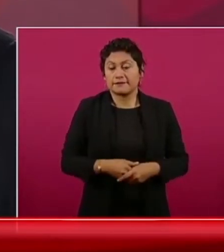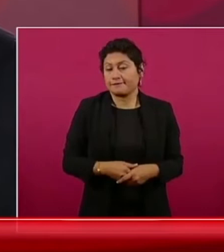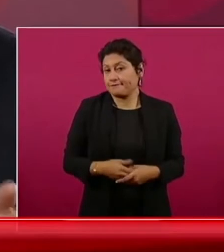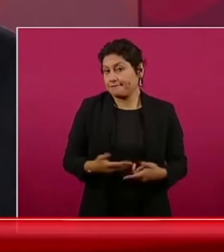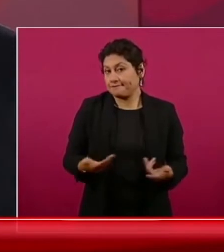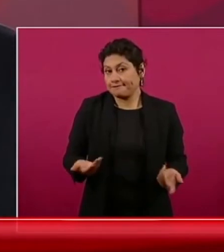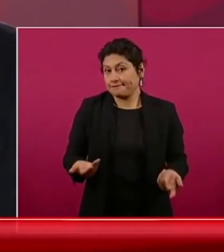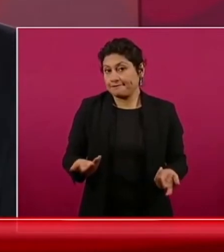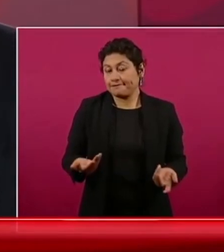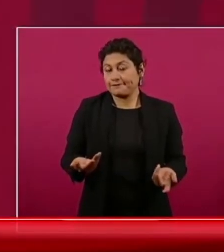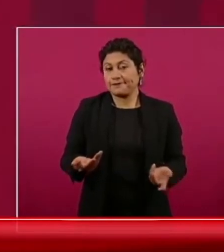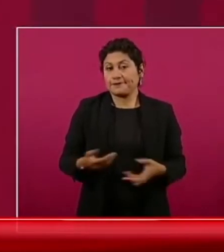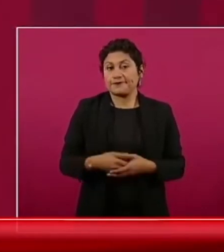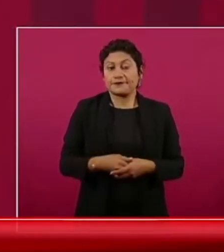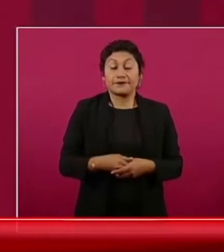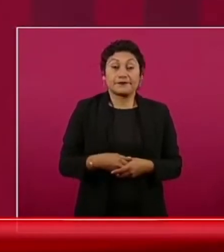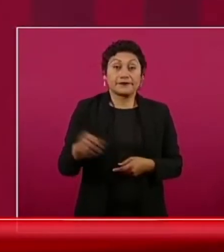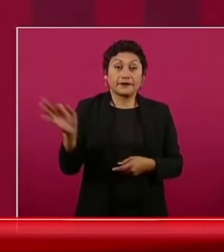Seguramente,